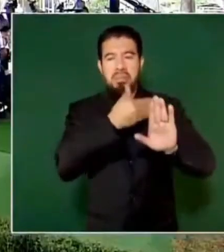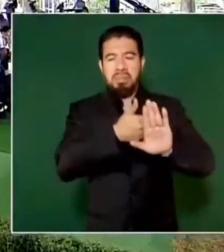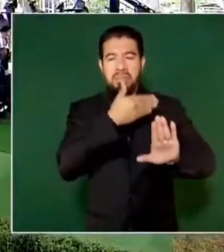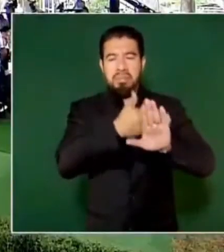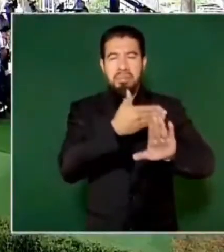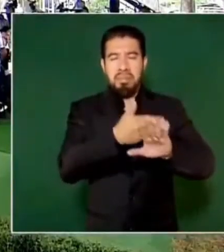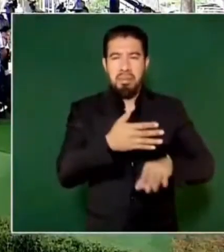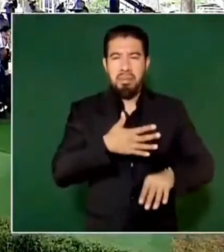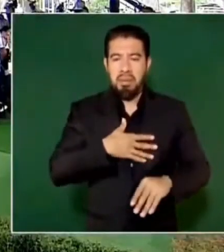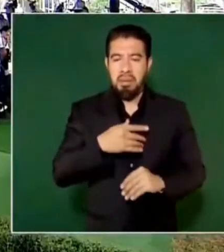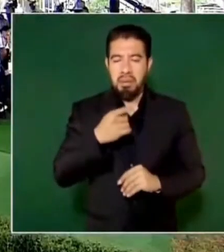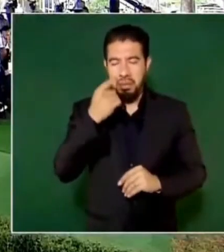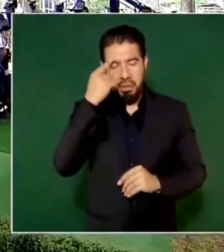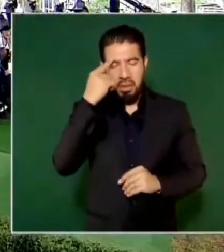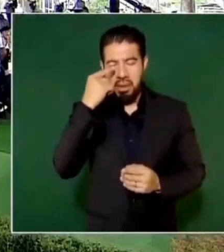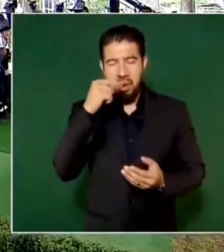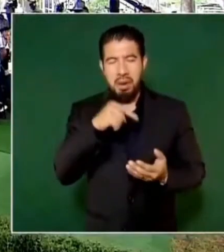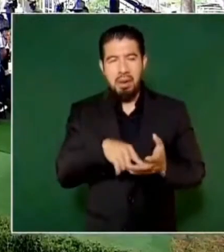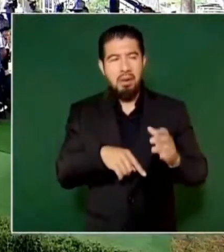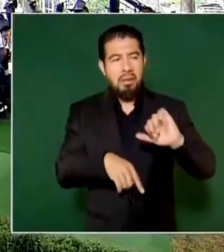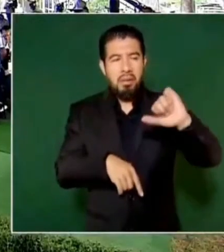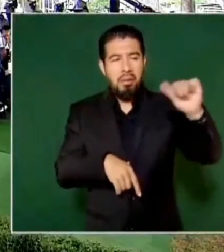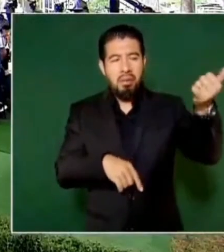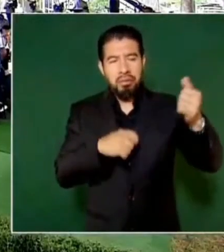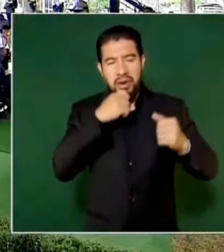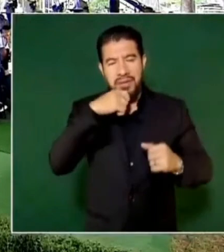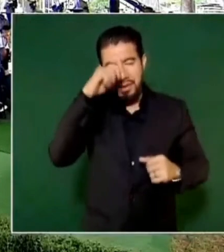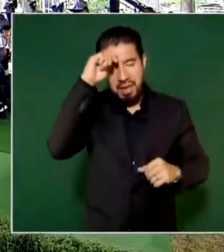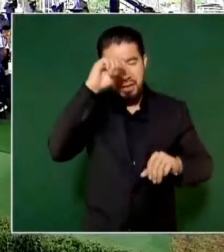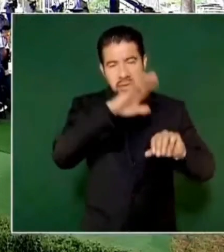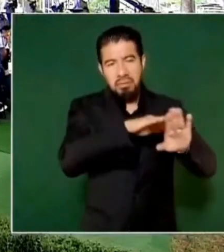que lo hayan recibido otros candidatos.